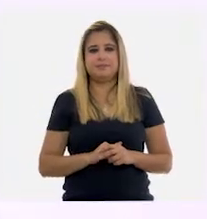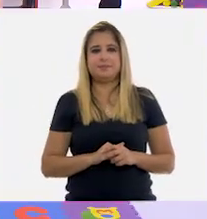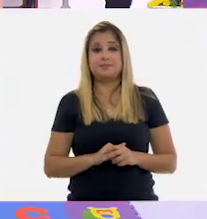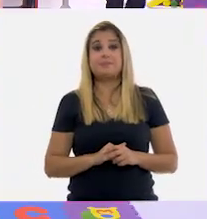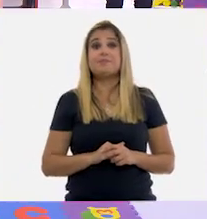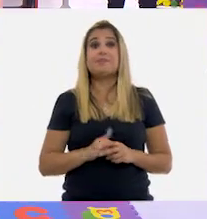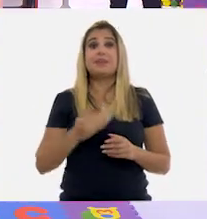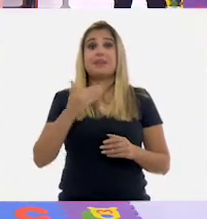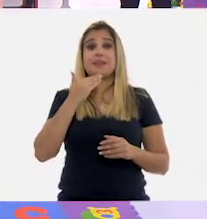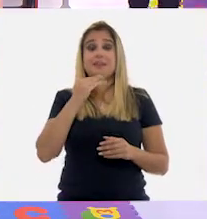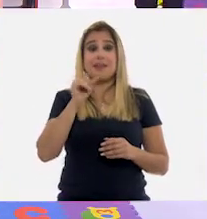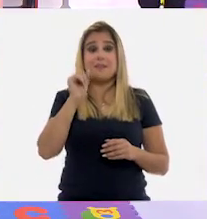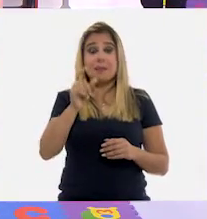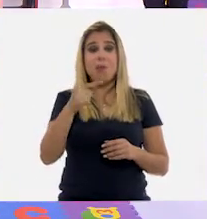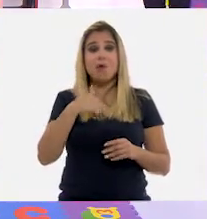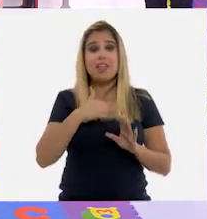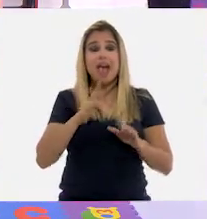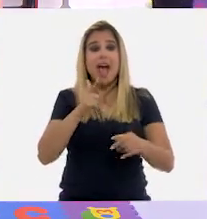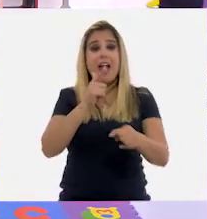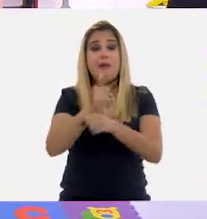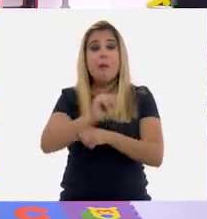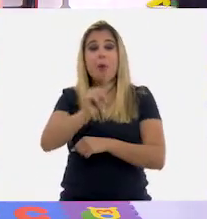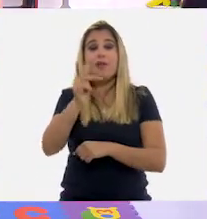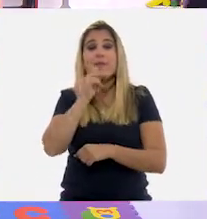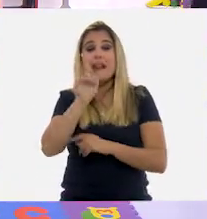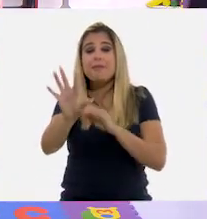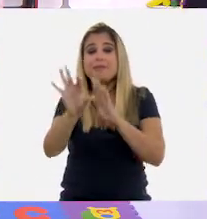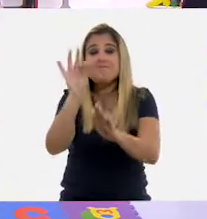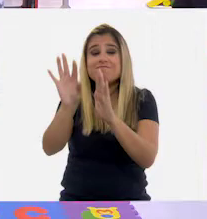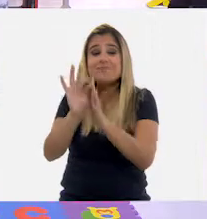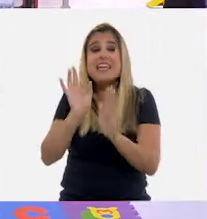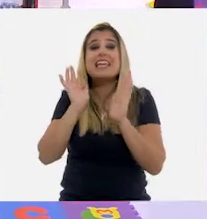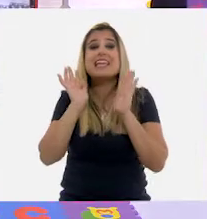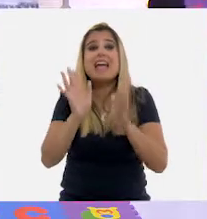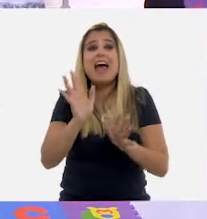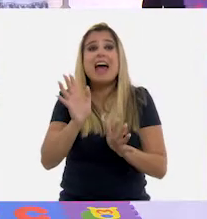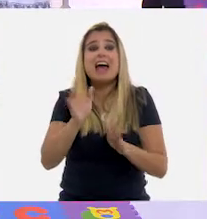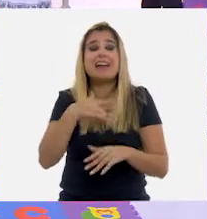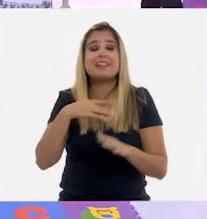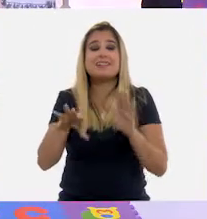Bueno. Pues yo también ya identifiqué otra palabra.